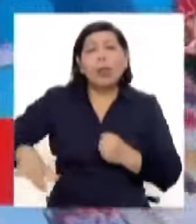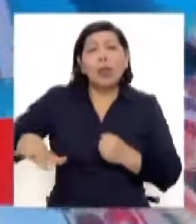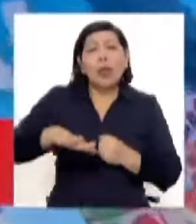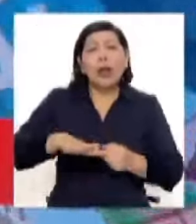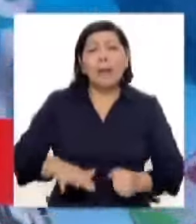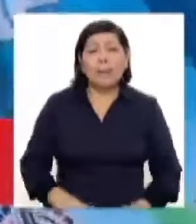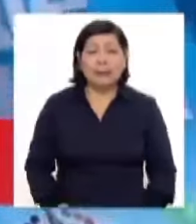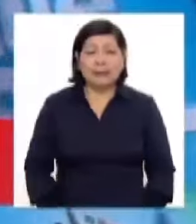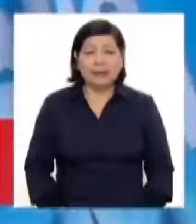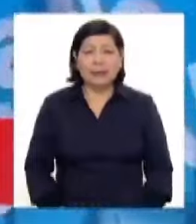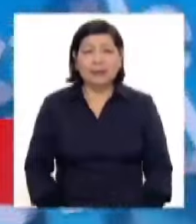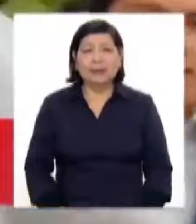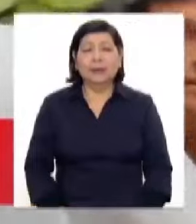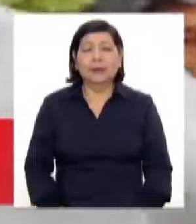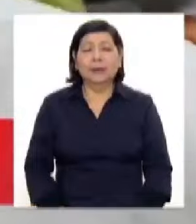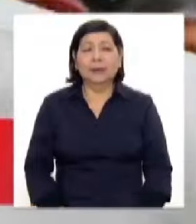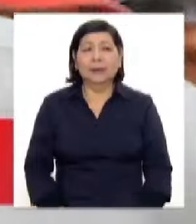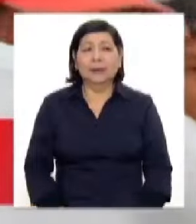población.